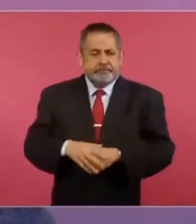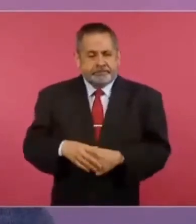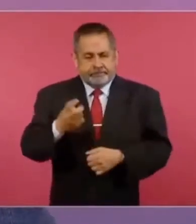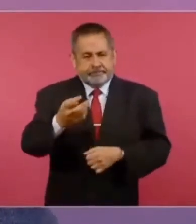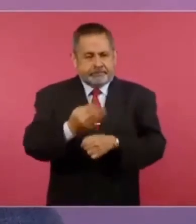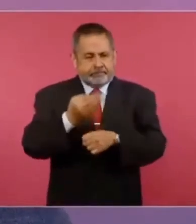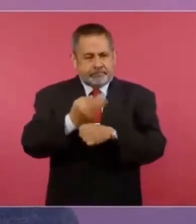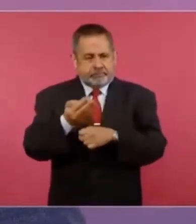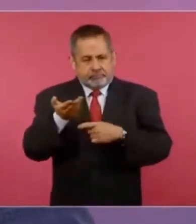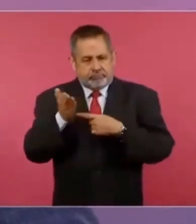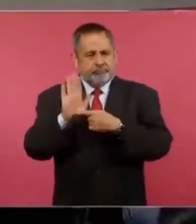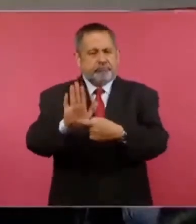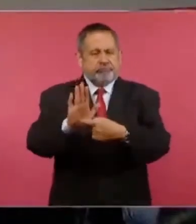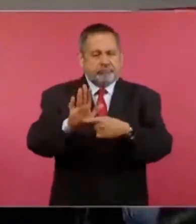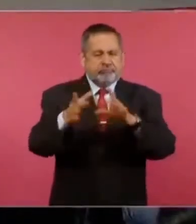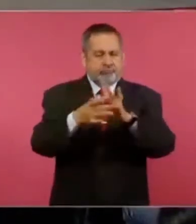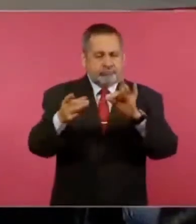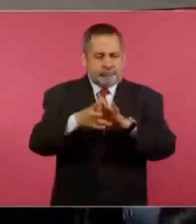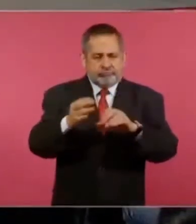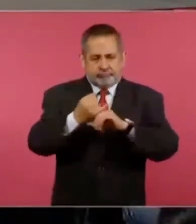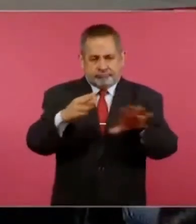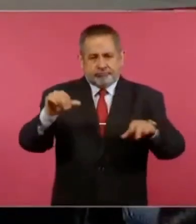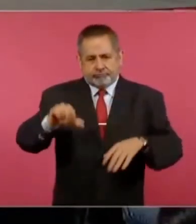que se va a presentar el día de hoy.